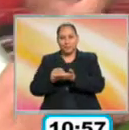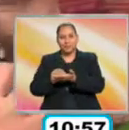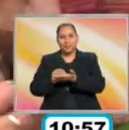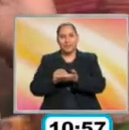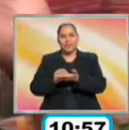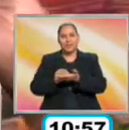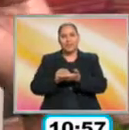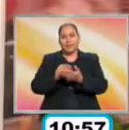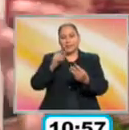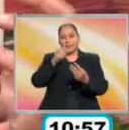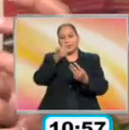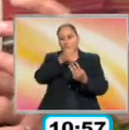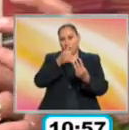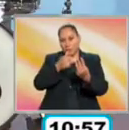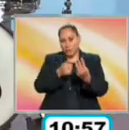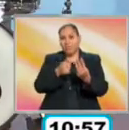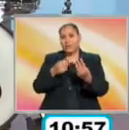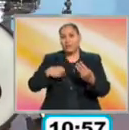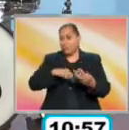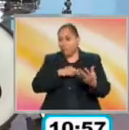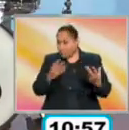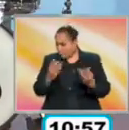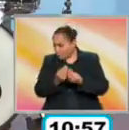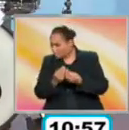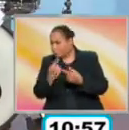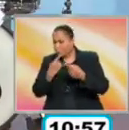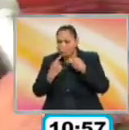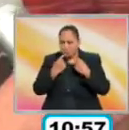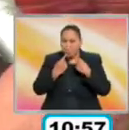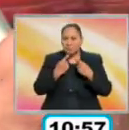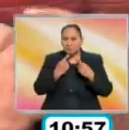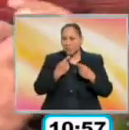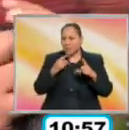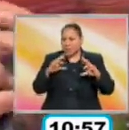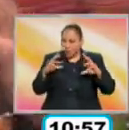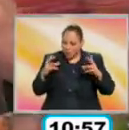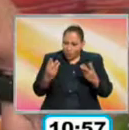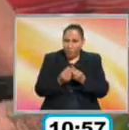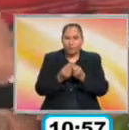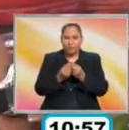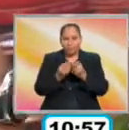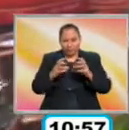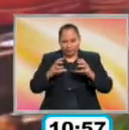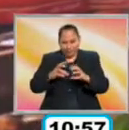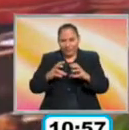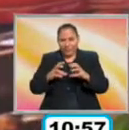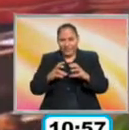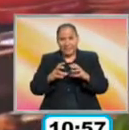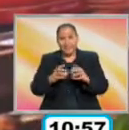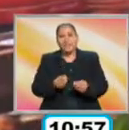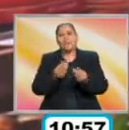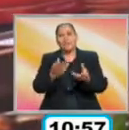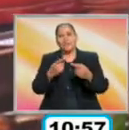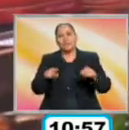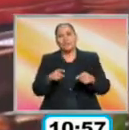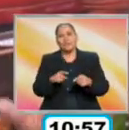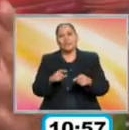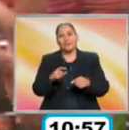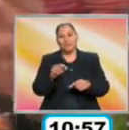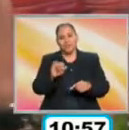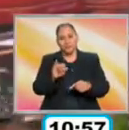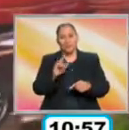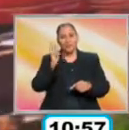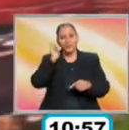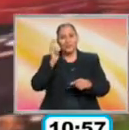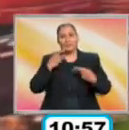cada uno y lo que hacemos cuando nos juntamos es fusionarlo, es amalgamarlo y pues poder obtener resultados como este que